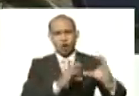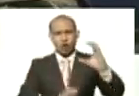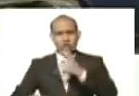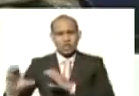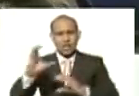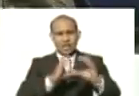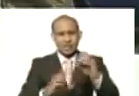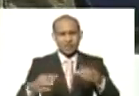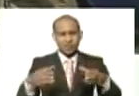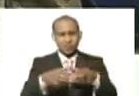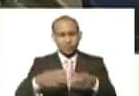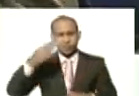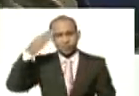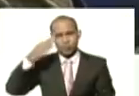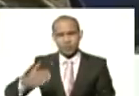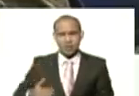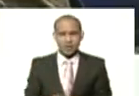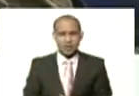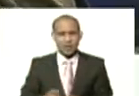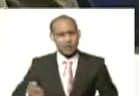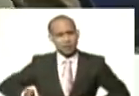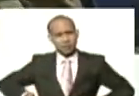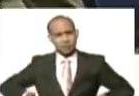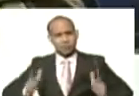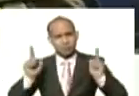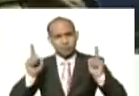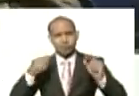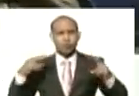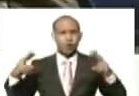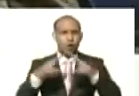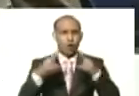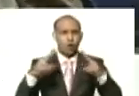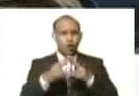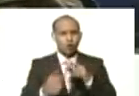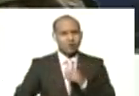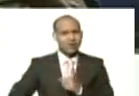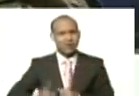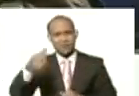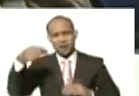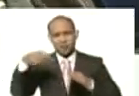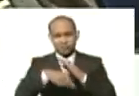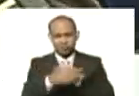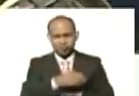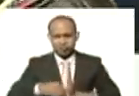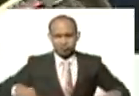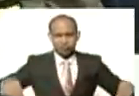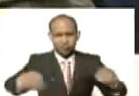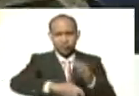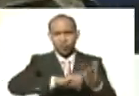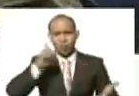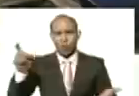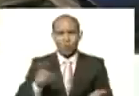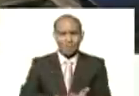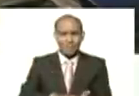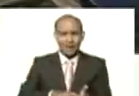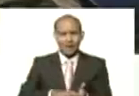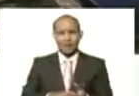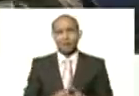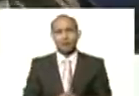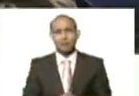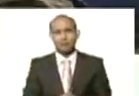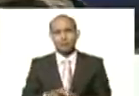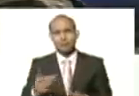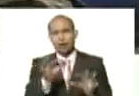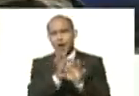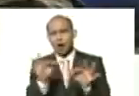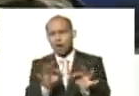los componentes militares, que nos permitió conocer más el territorio, la geografía, y entonces el empleo adecuado de los medios,